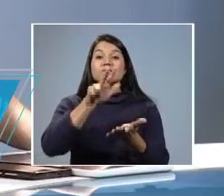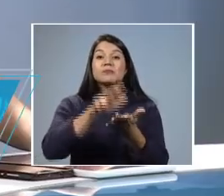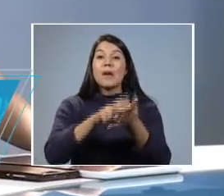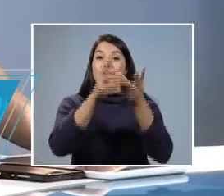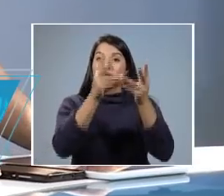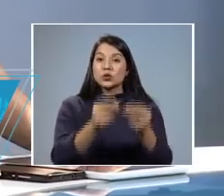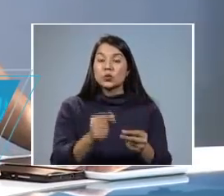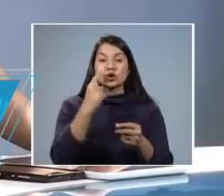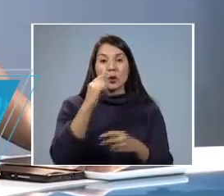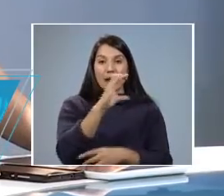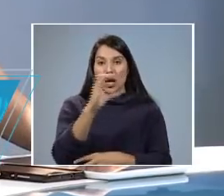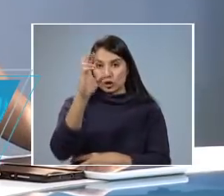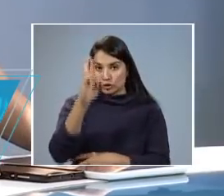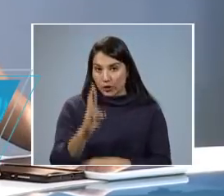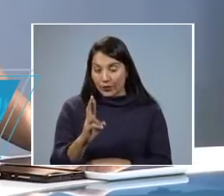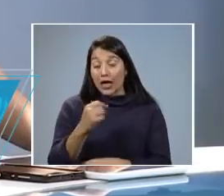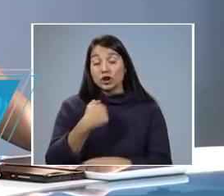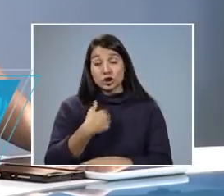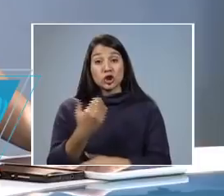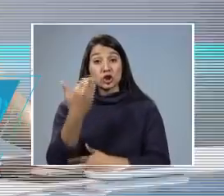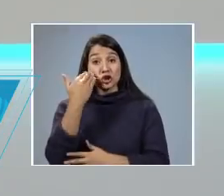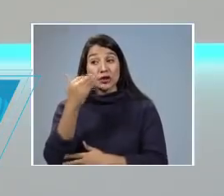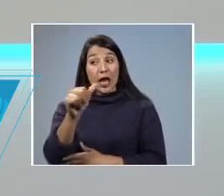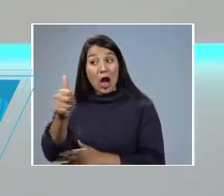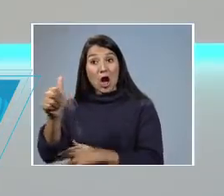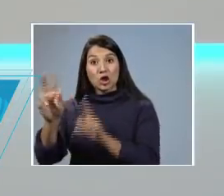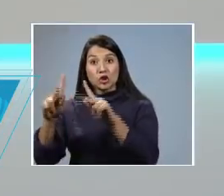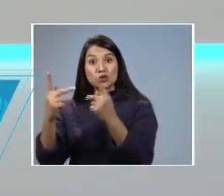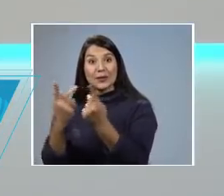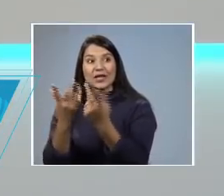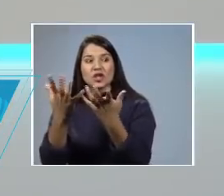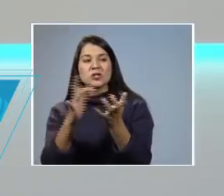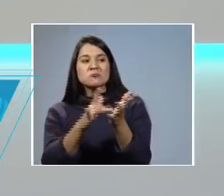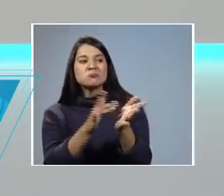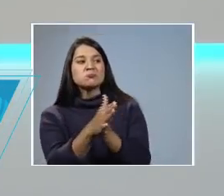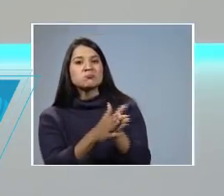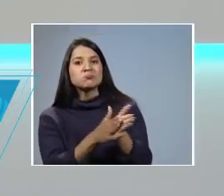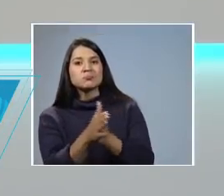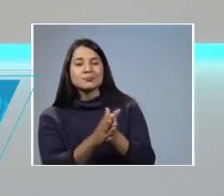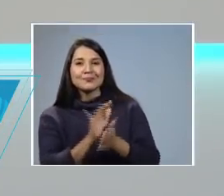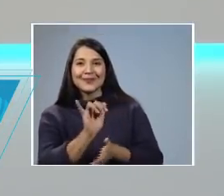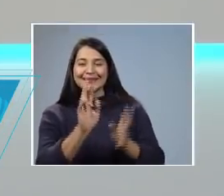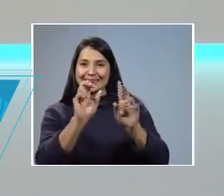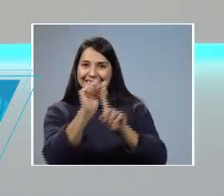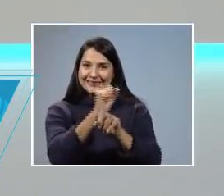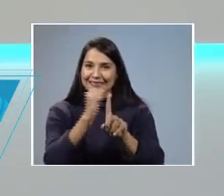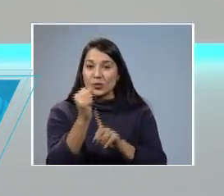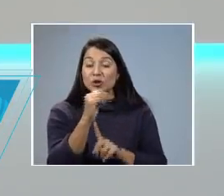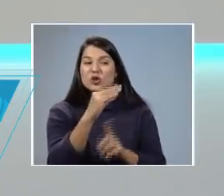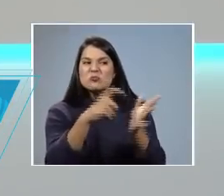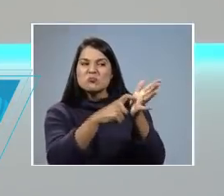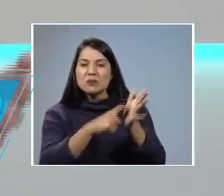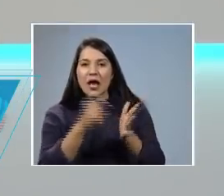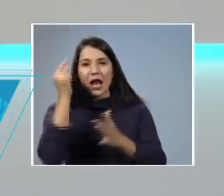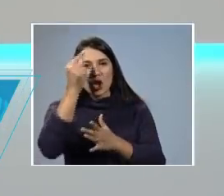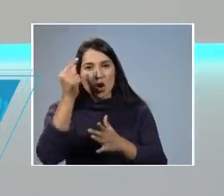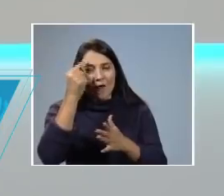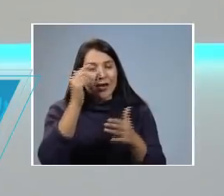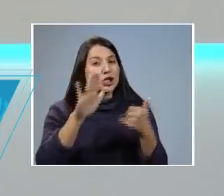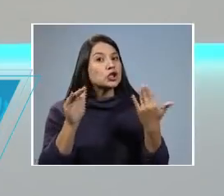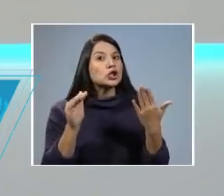los partidos de oposición van a tratar de sacarle ventaja al asunto. Y le van a exigir al gobierno todo lo que